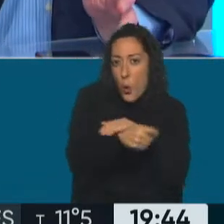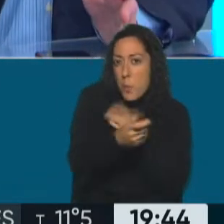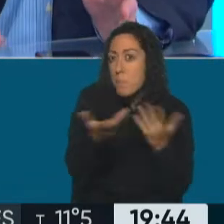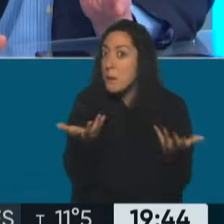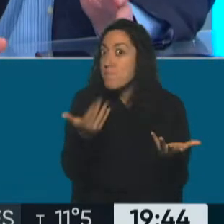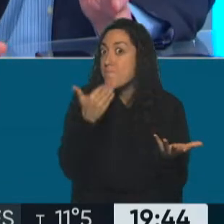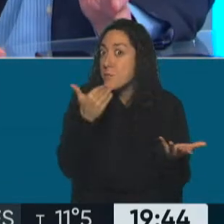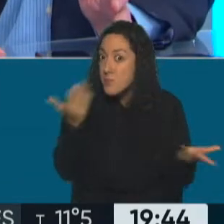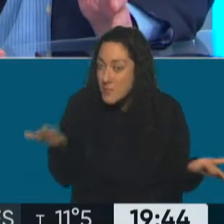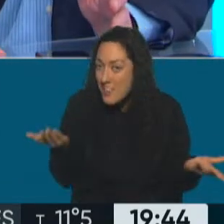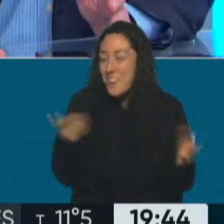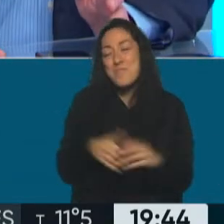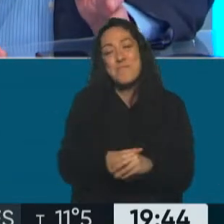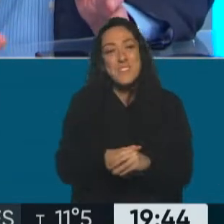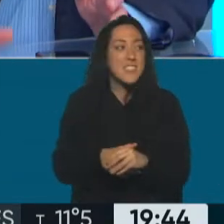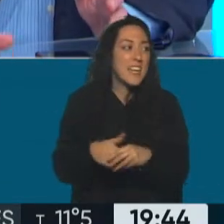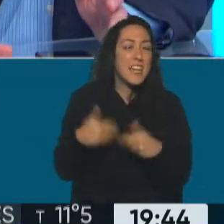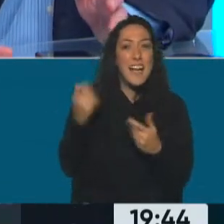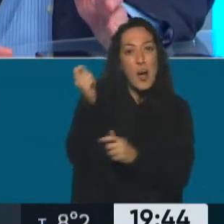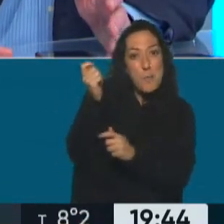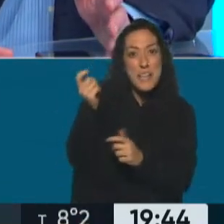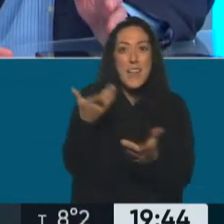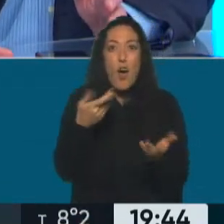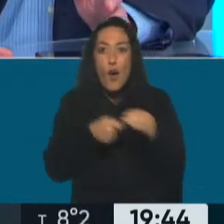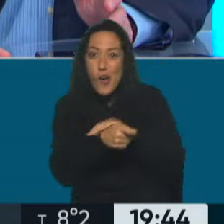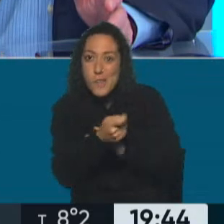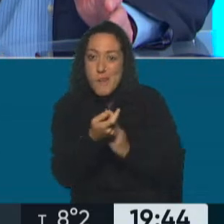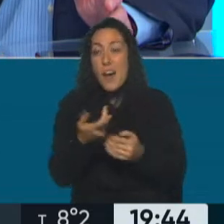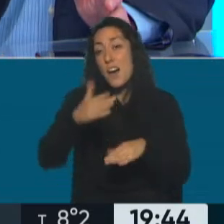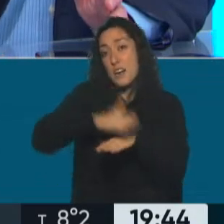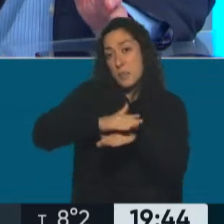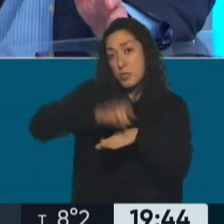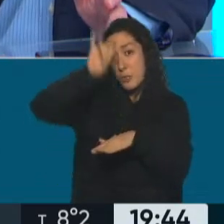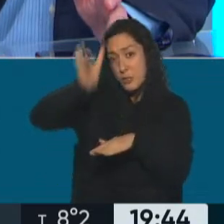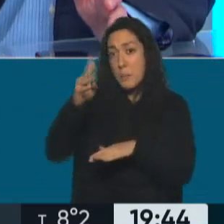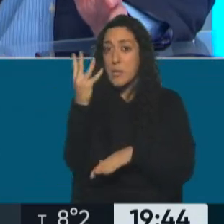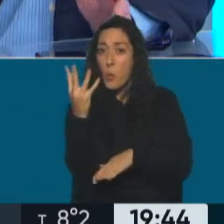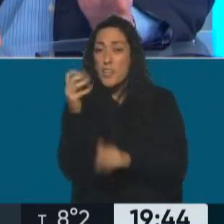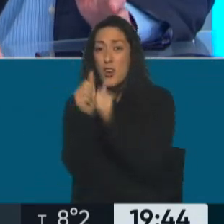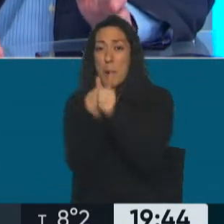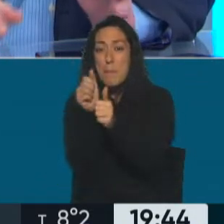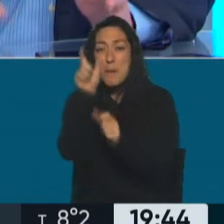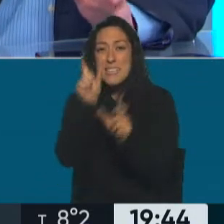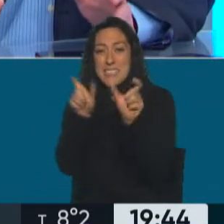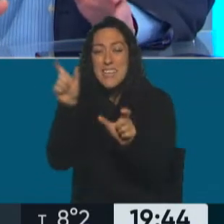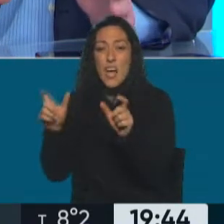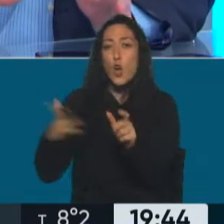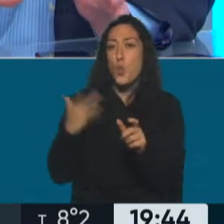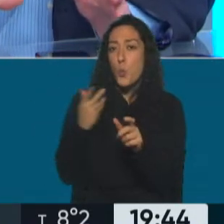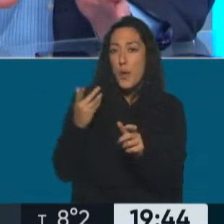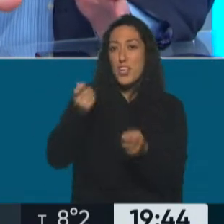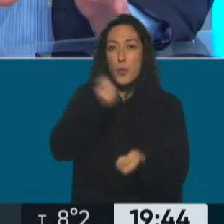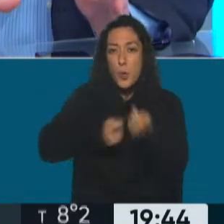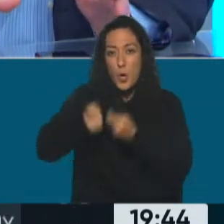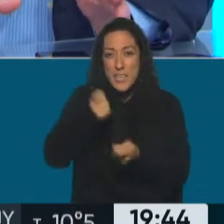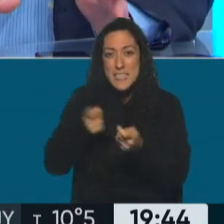esto en lo que decidió el tribunal es que solo son responsables los cuatro empresarios dueños de la sociedad que